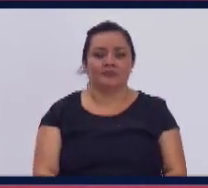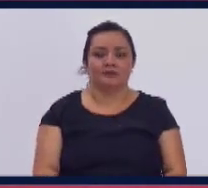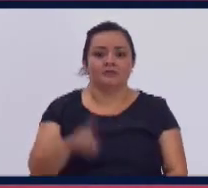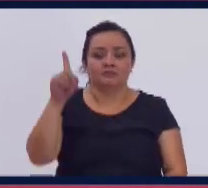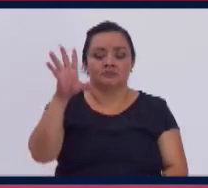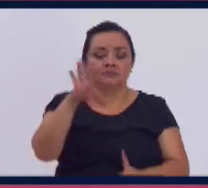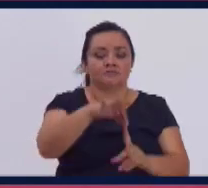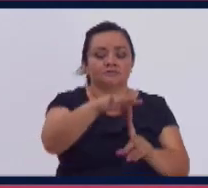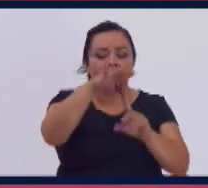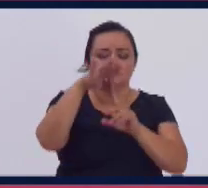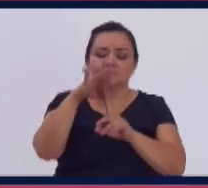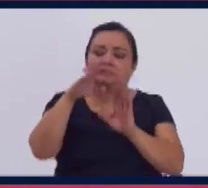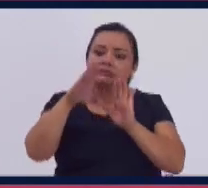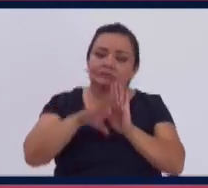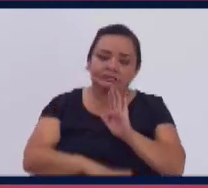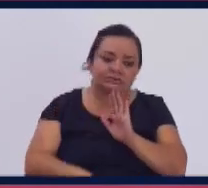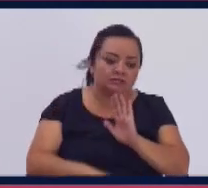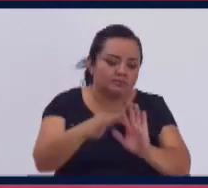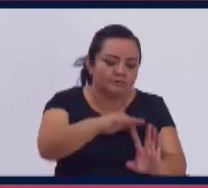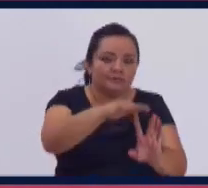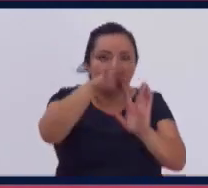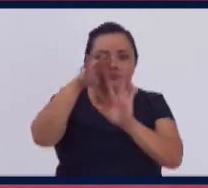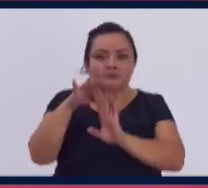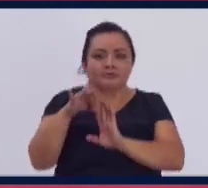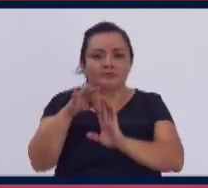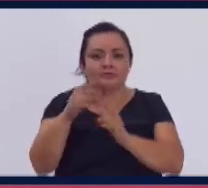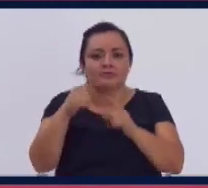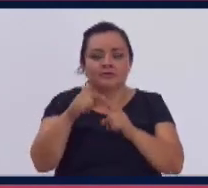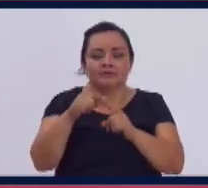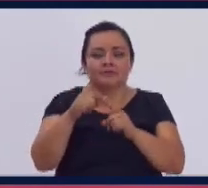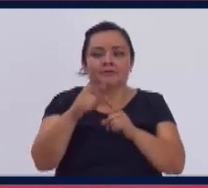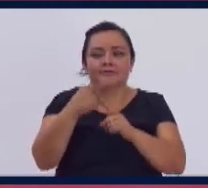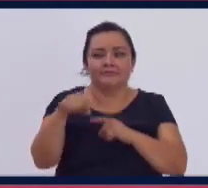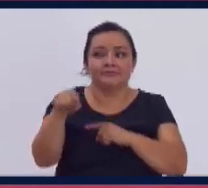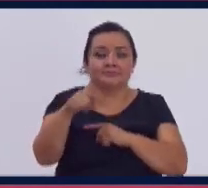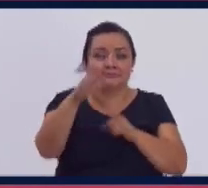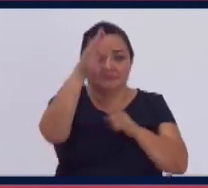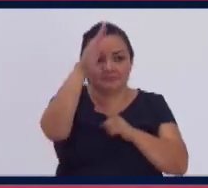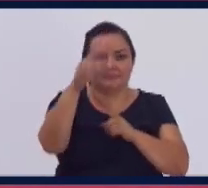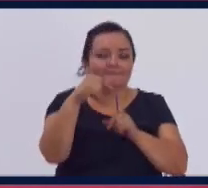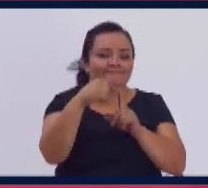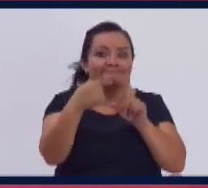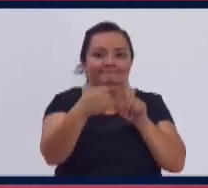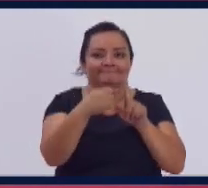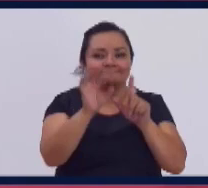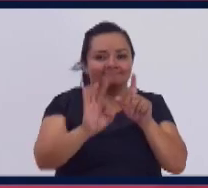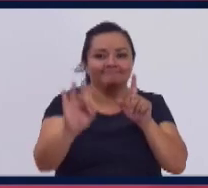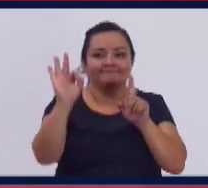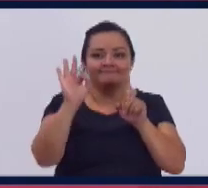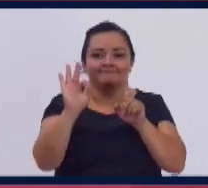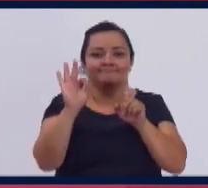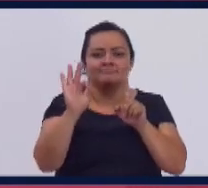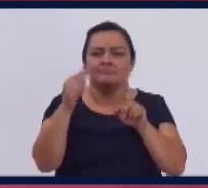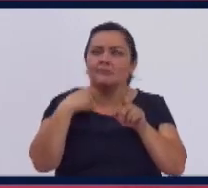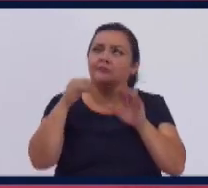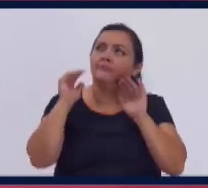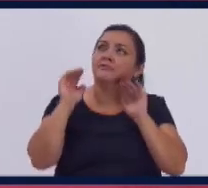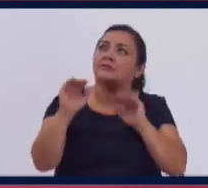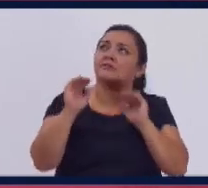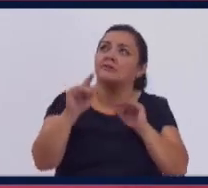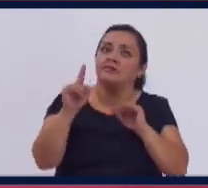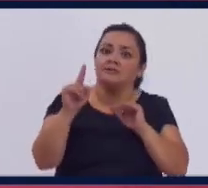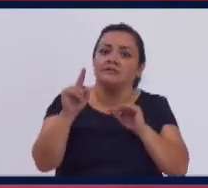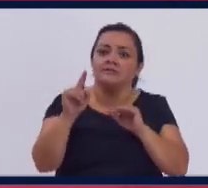Dios escoge a lo más vil del mundo, pero para avergonzar a lo más sabio. Esta noche yo le doy gracias a